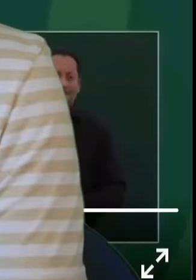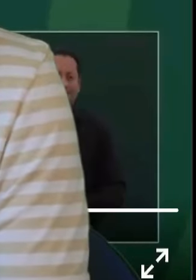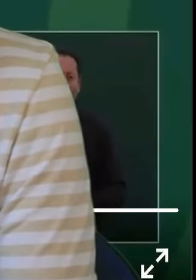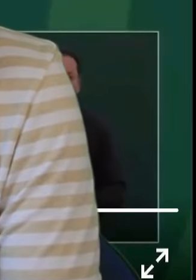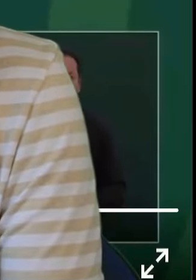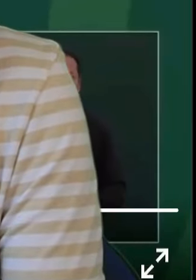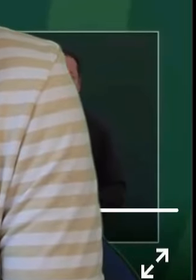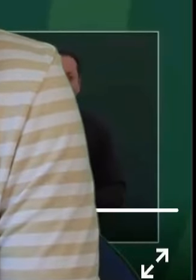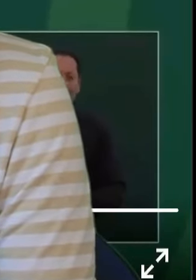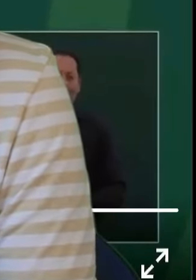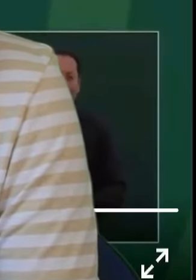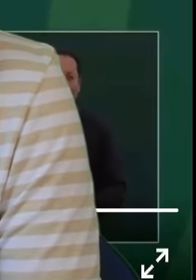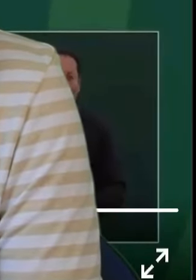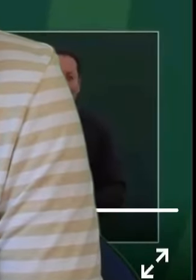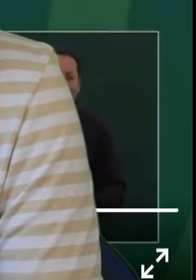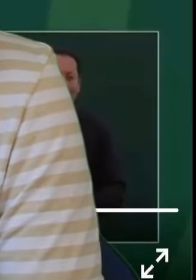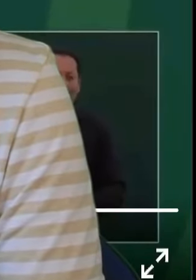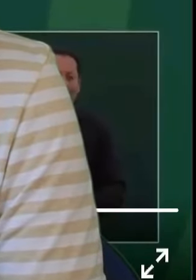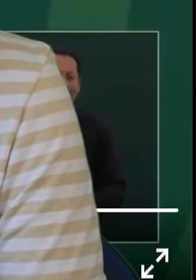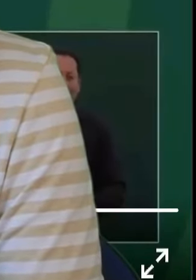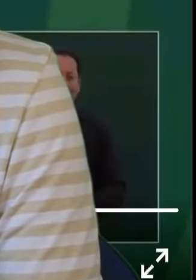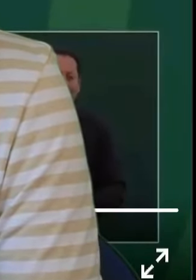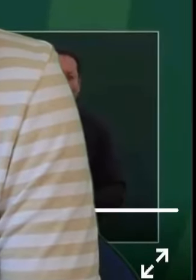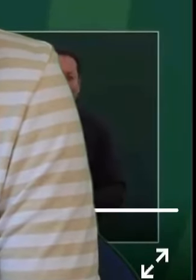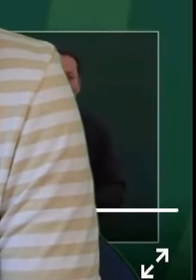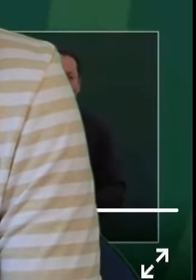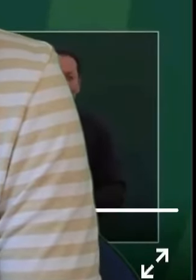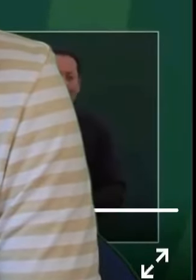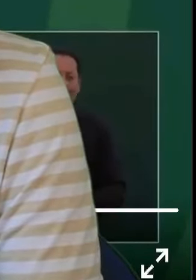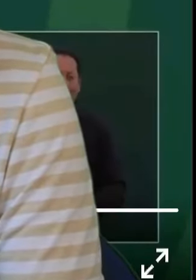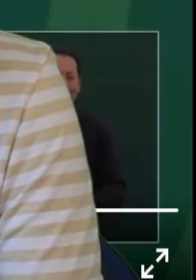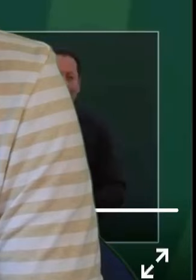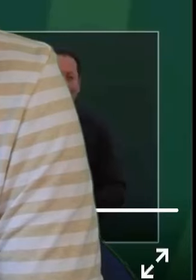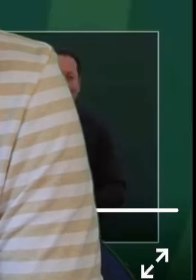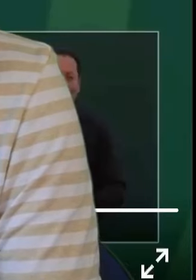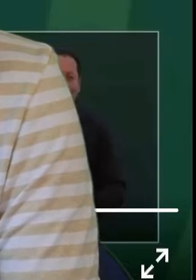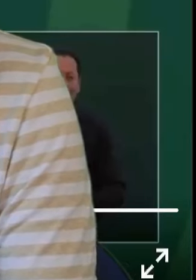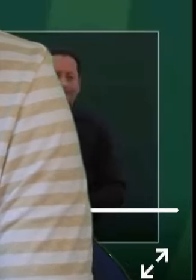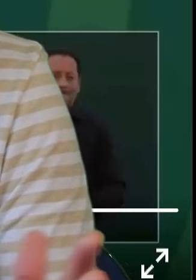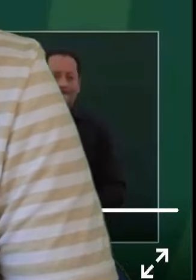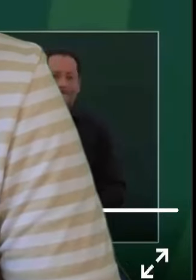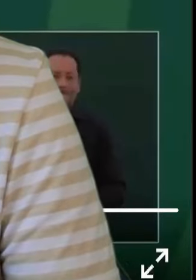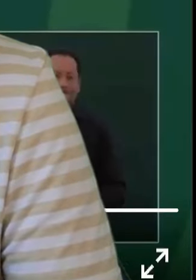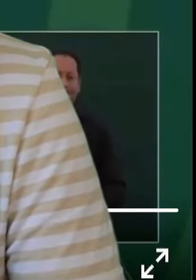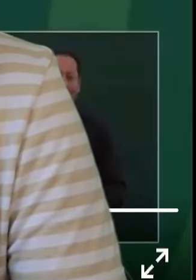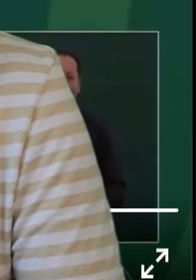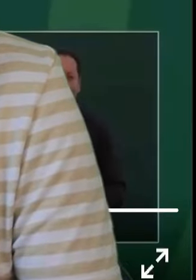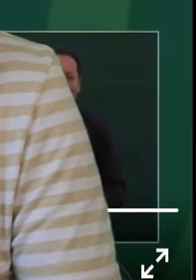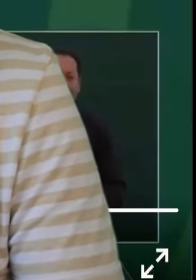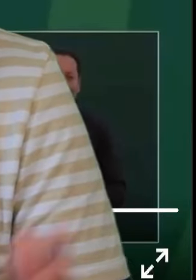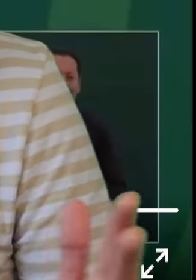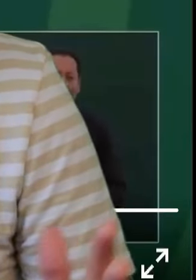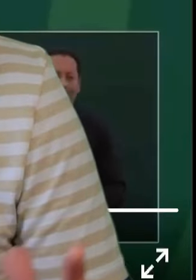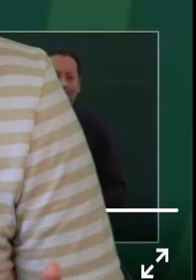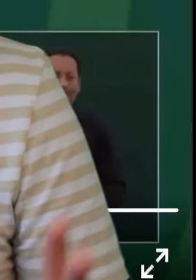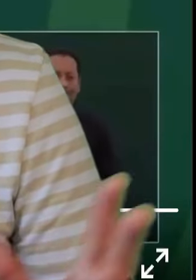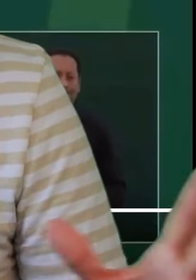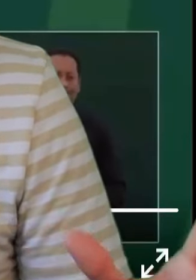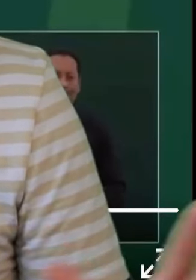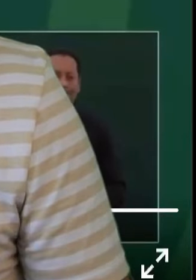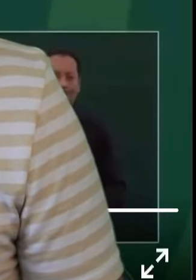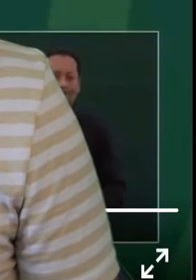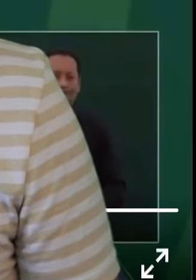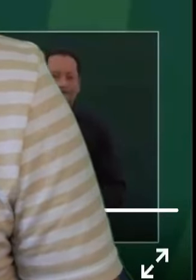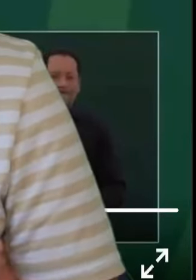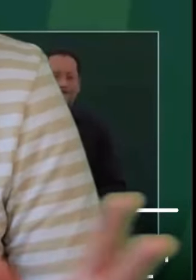eso a lo mejor algún resultado sí han tenido hay mucha gente que de todos modos no está del todo informada y que ven